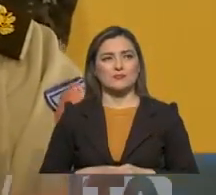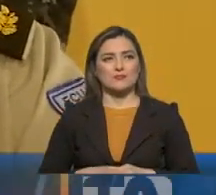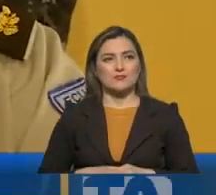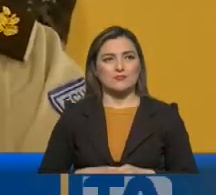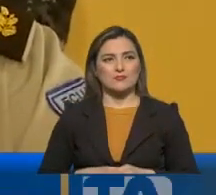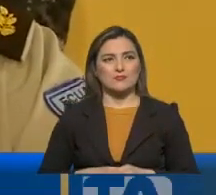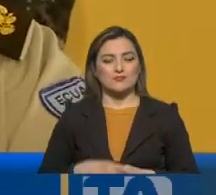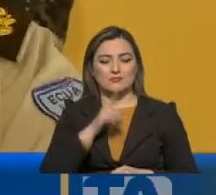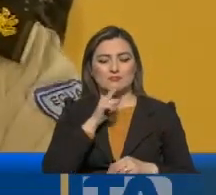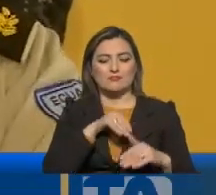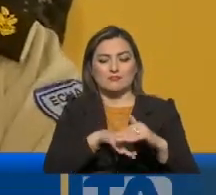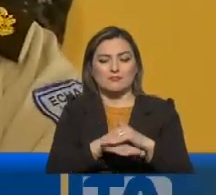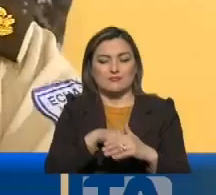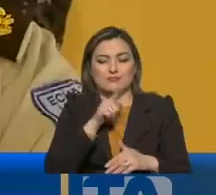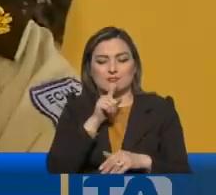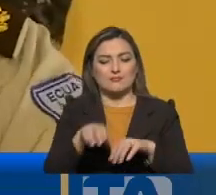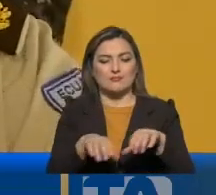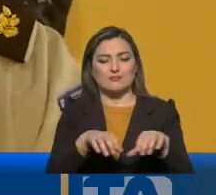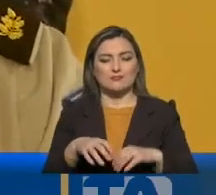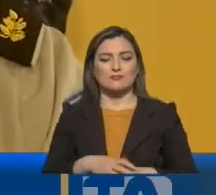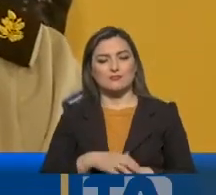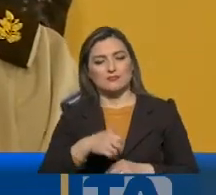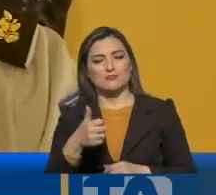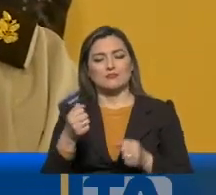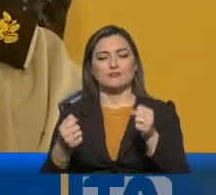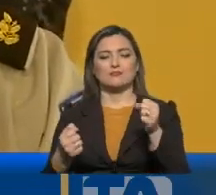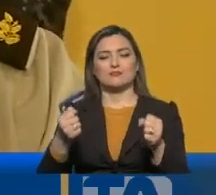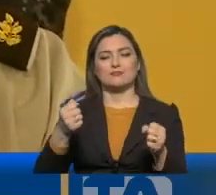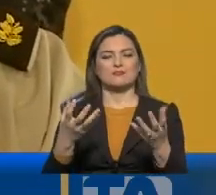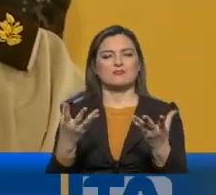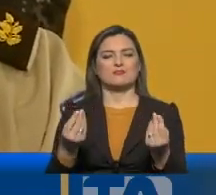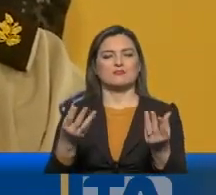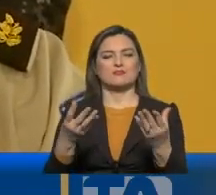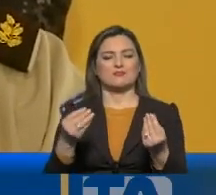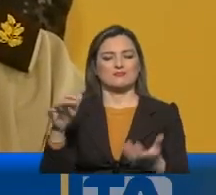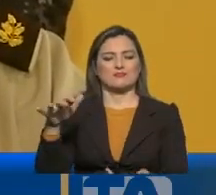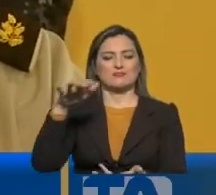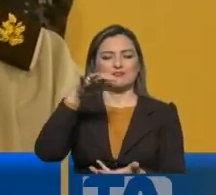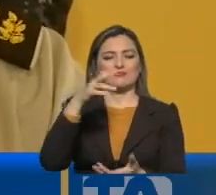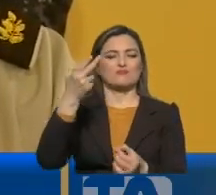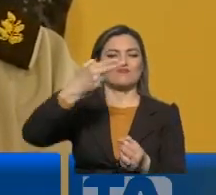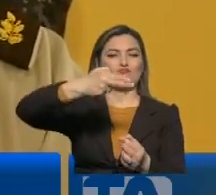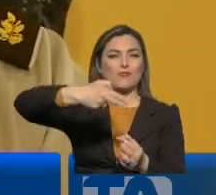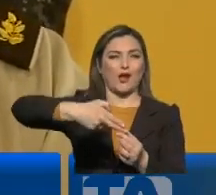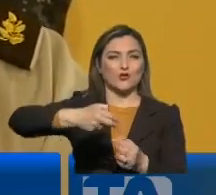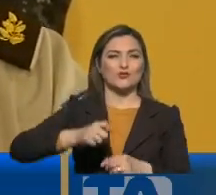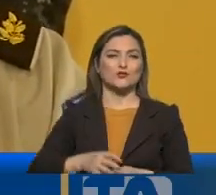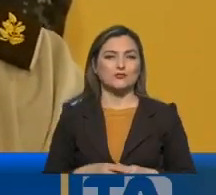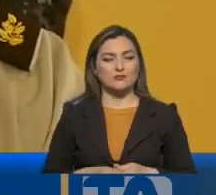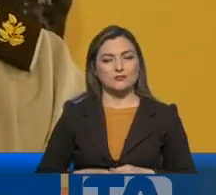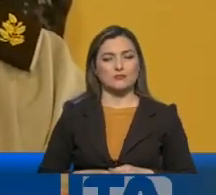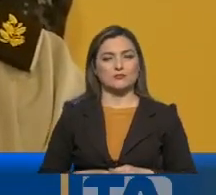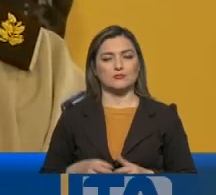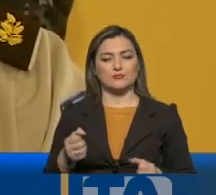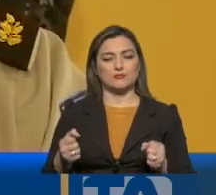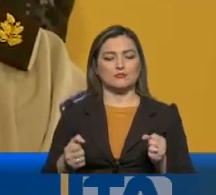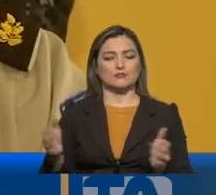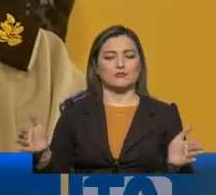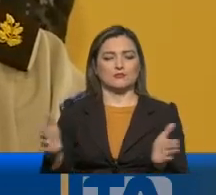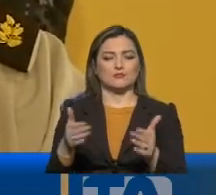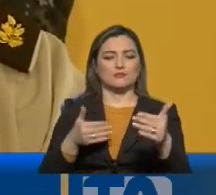actividad en este sector otro vehículo provisto con una gran cantidad de canecas con combustible en una camioneta que se encontraba